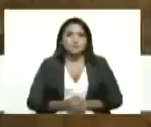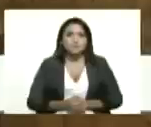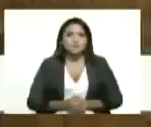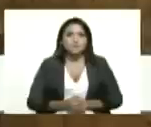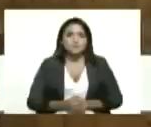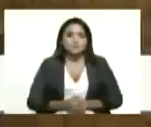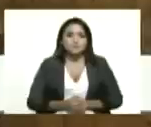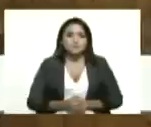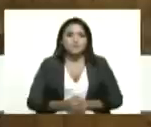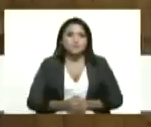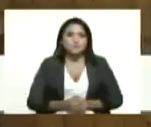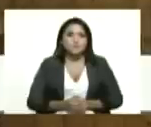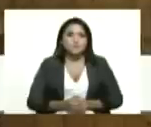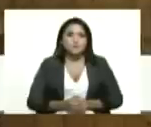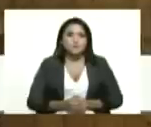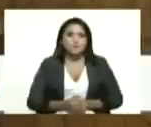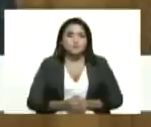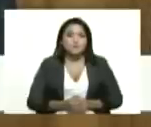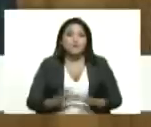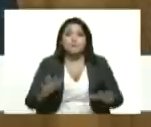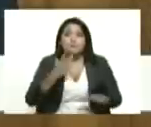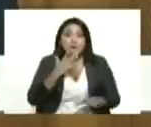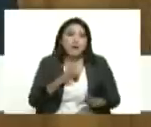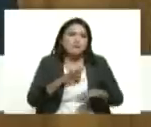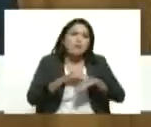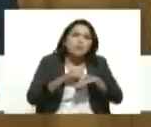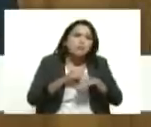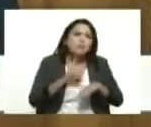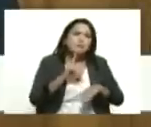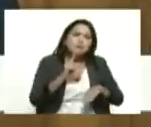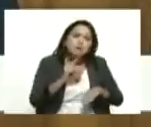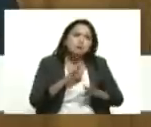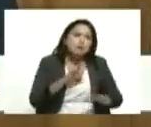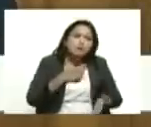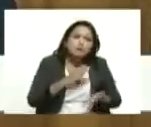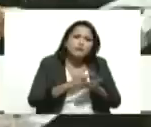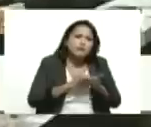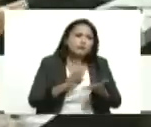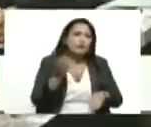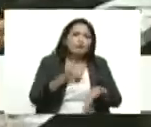No va a haber segunda oportunidad.